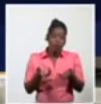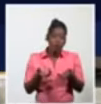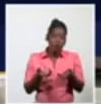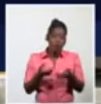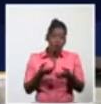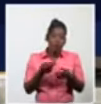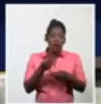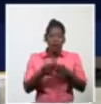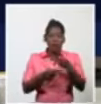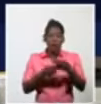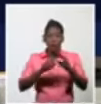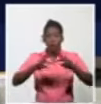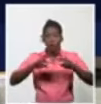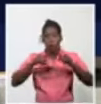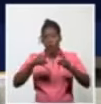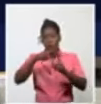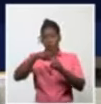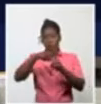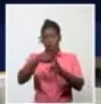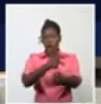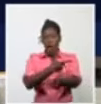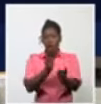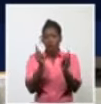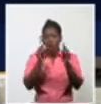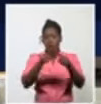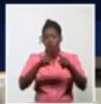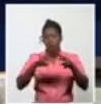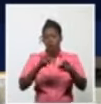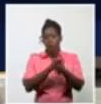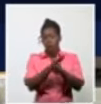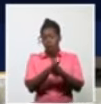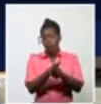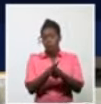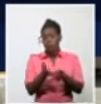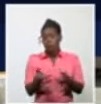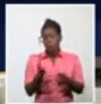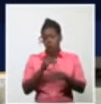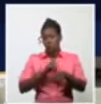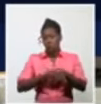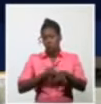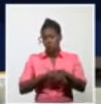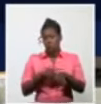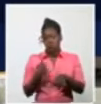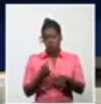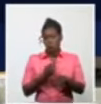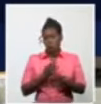se hiciera positiva nuevamente al COVID-19. Eso nosotros todavía